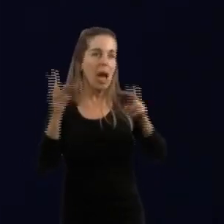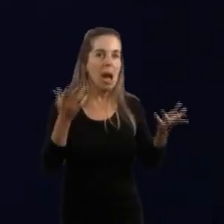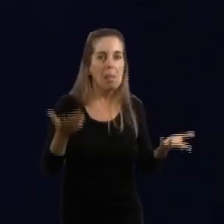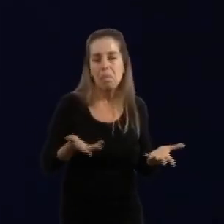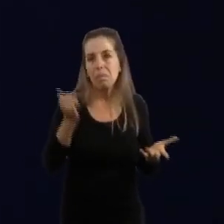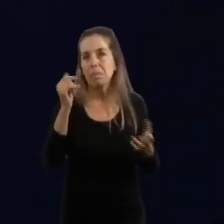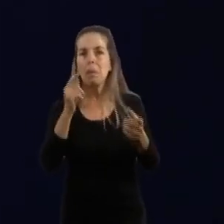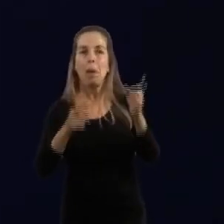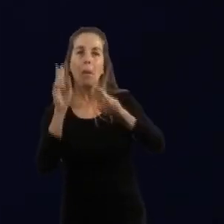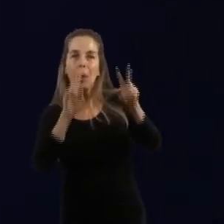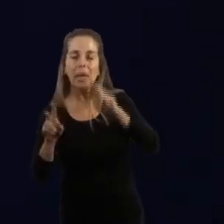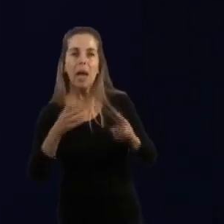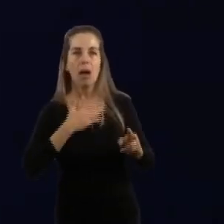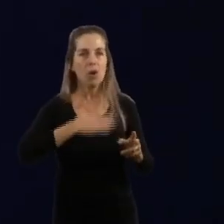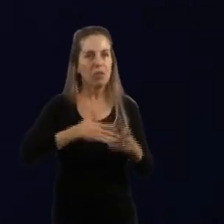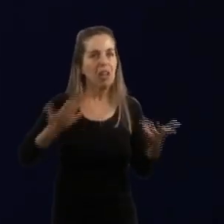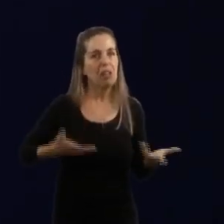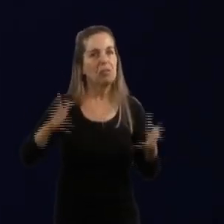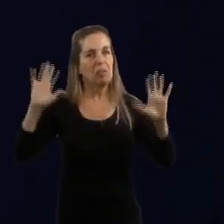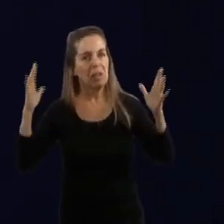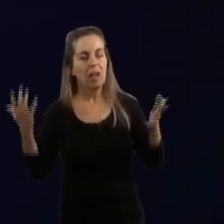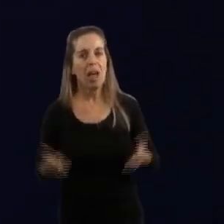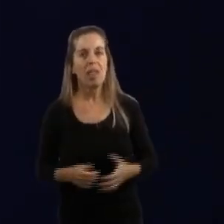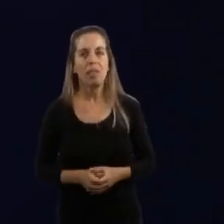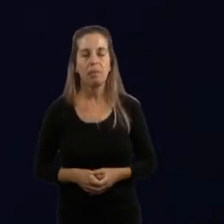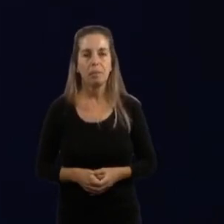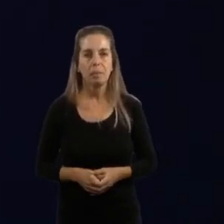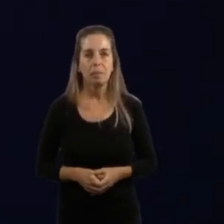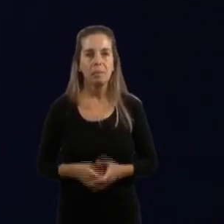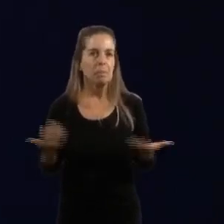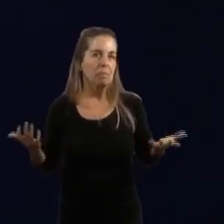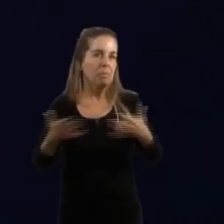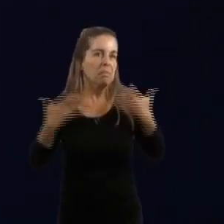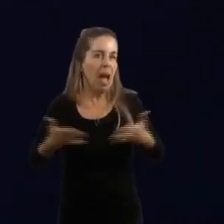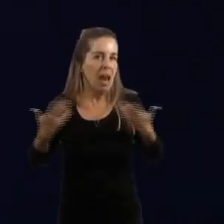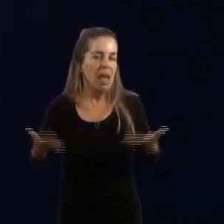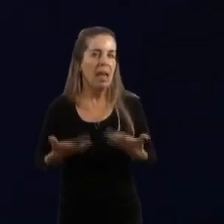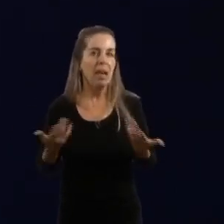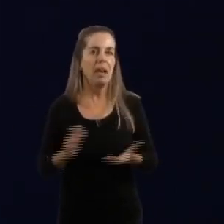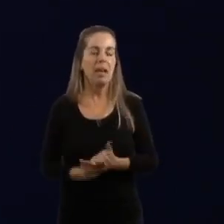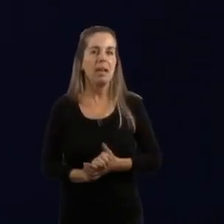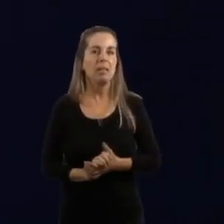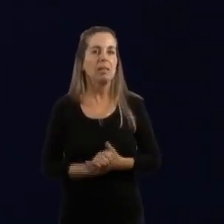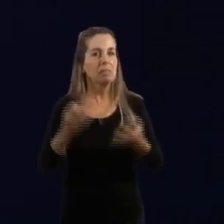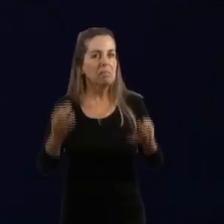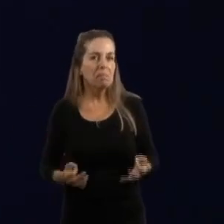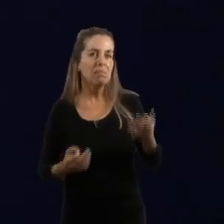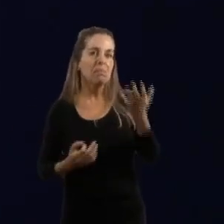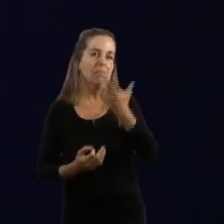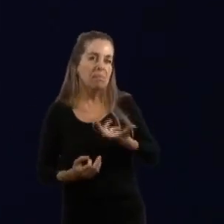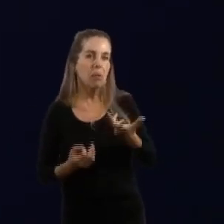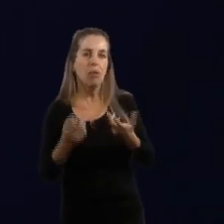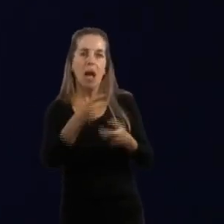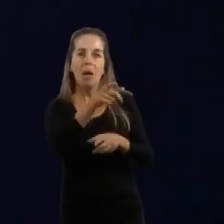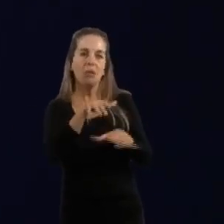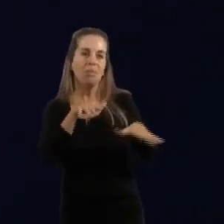que después vi a través de los medios de comunicación. Mucha alegría y mucha empatía con lo que estaba pasando después